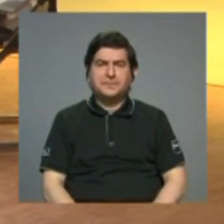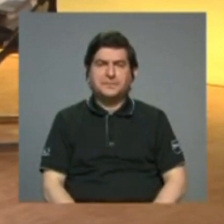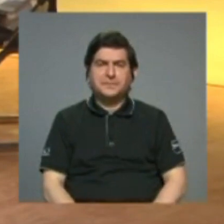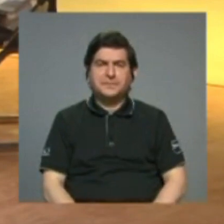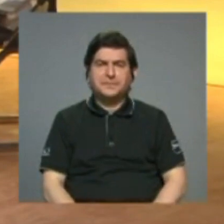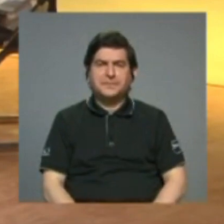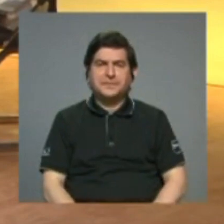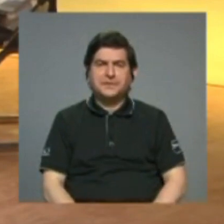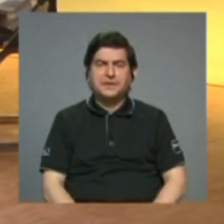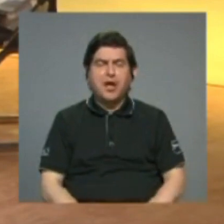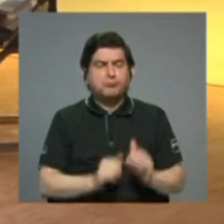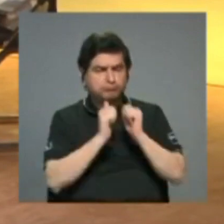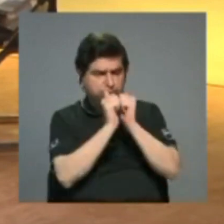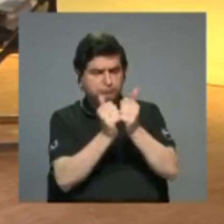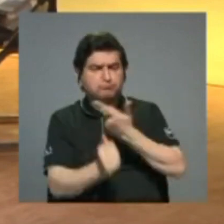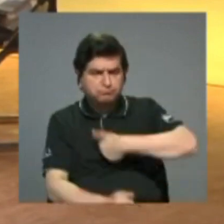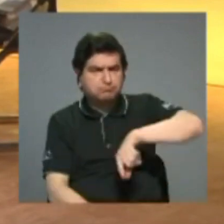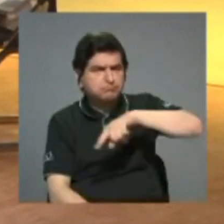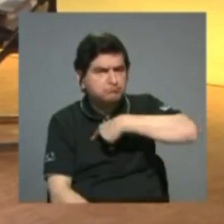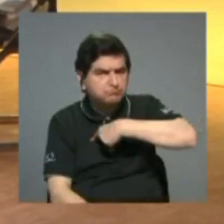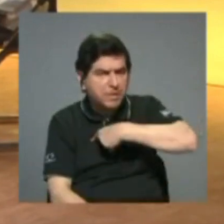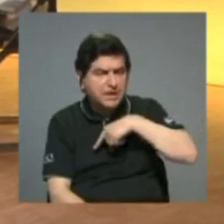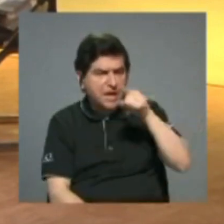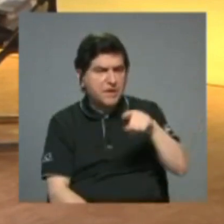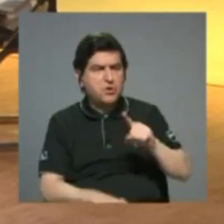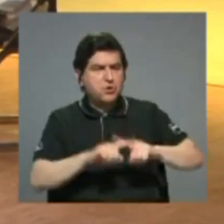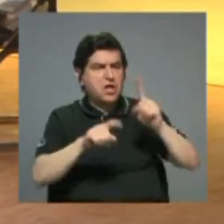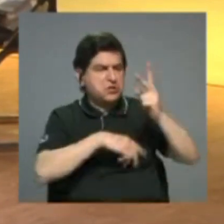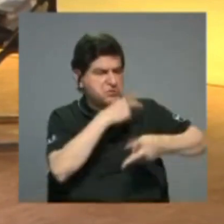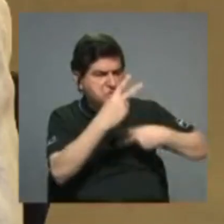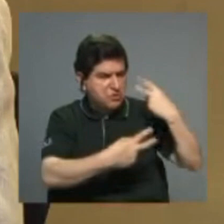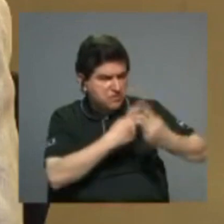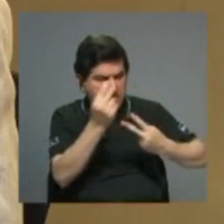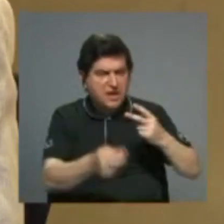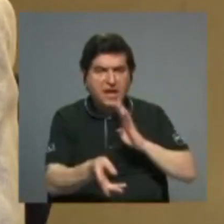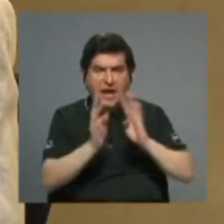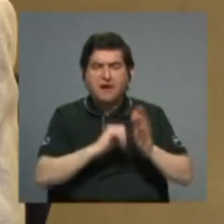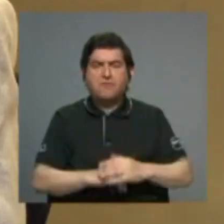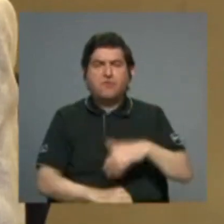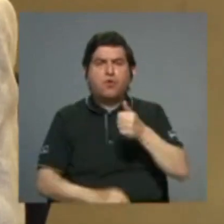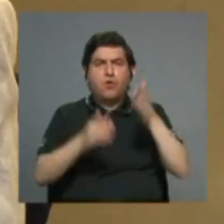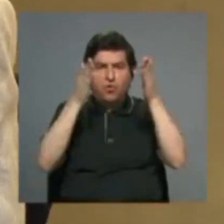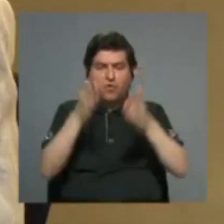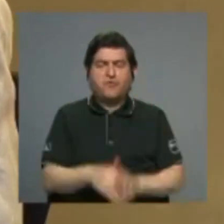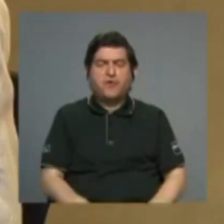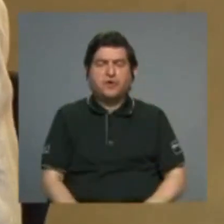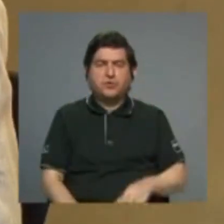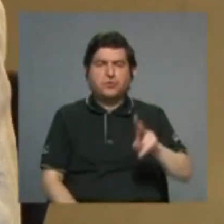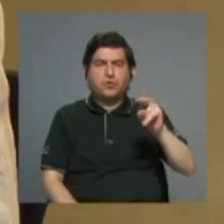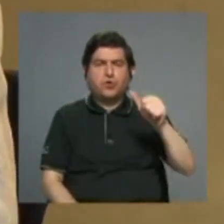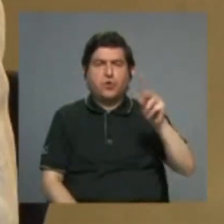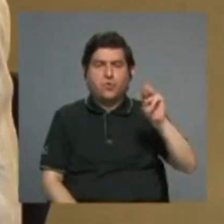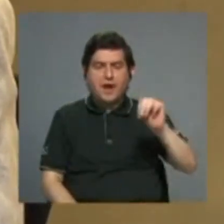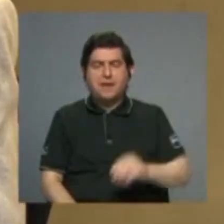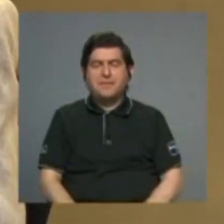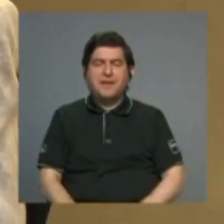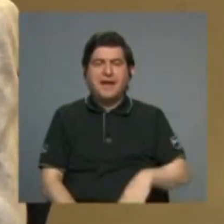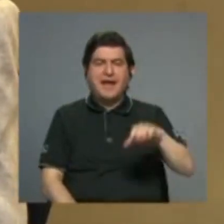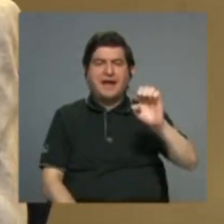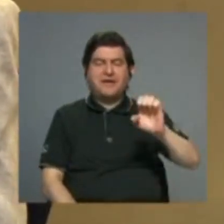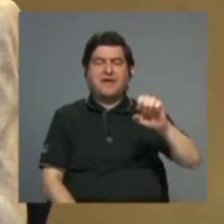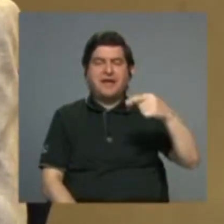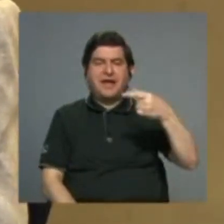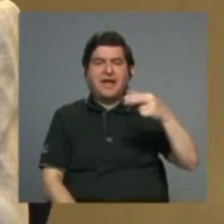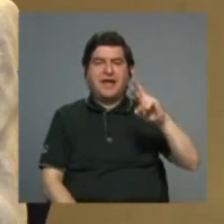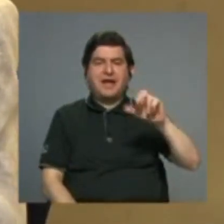tuvimos la oportunidad de acompañarlo, de hacer una serie de visitas. Él habló con el rector de la UNAM, el doctor Enrique Graue, y